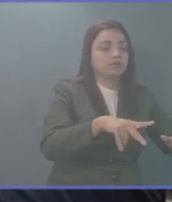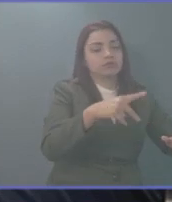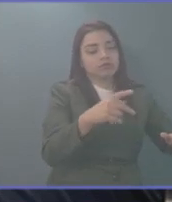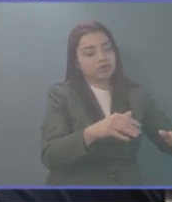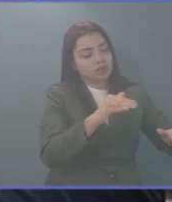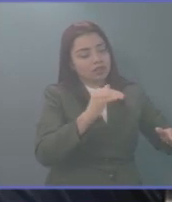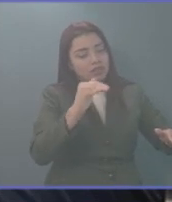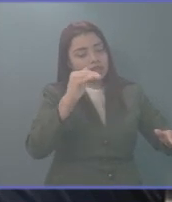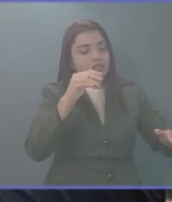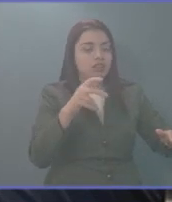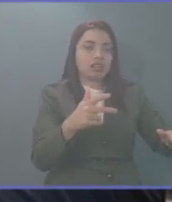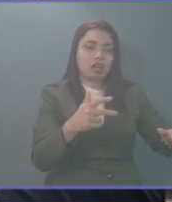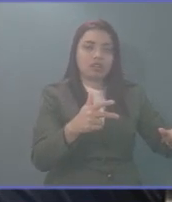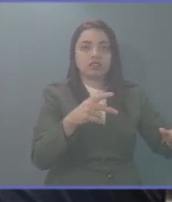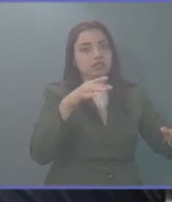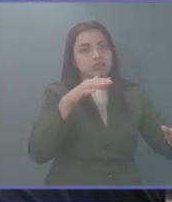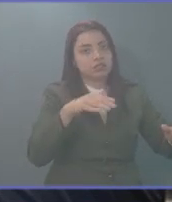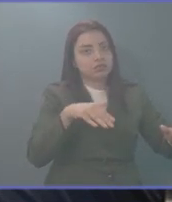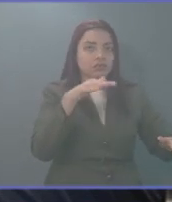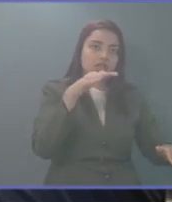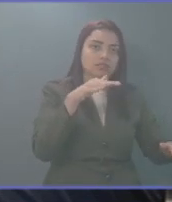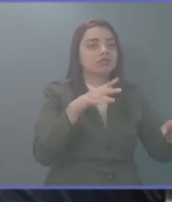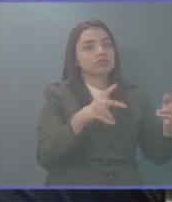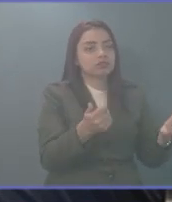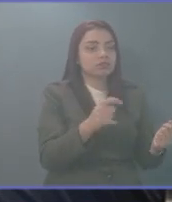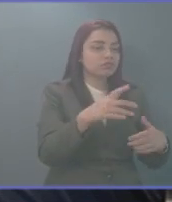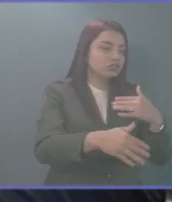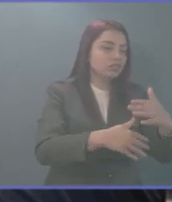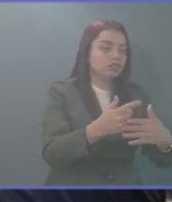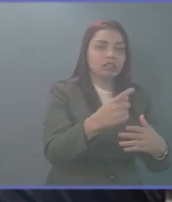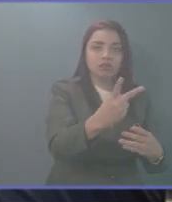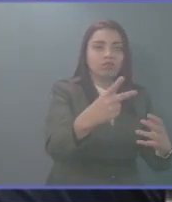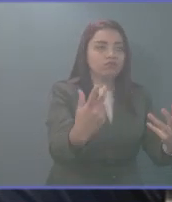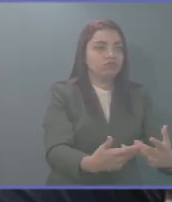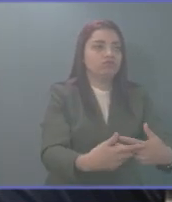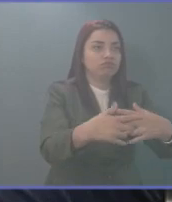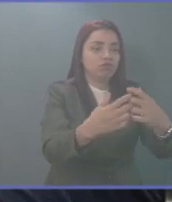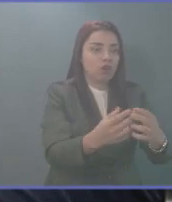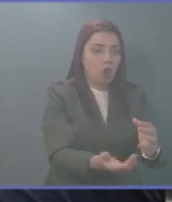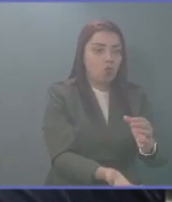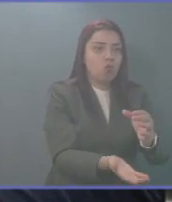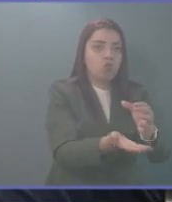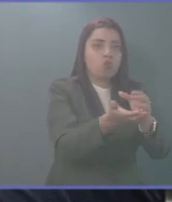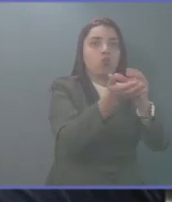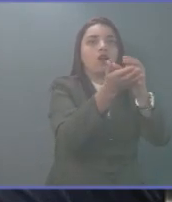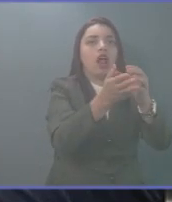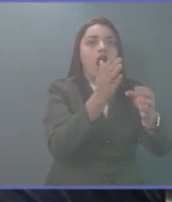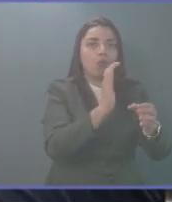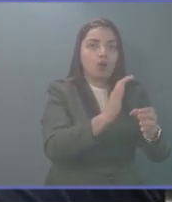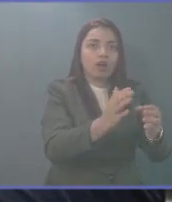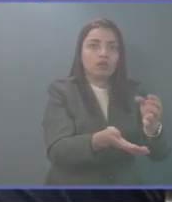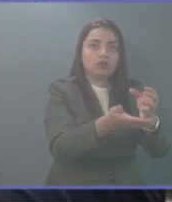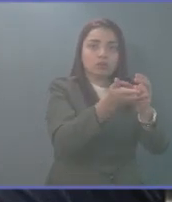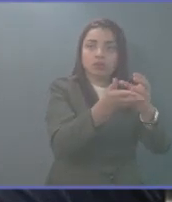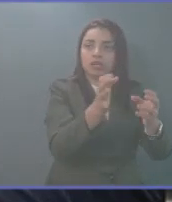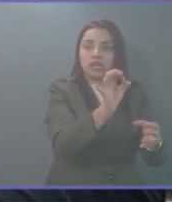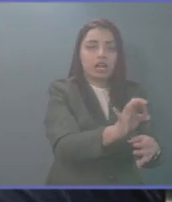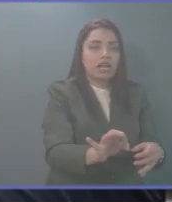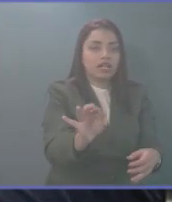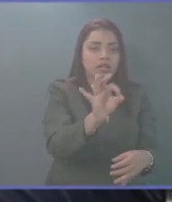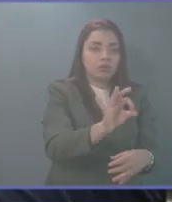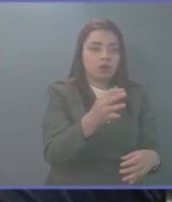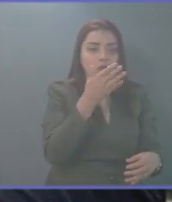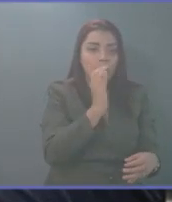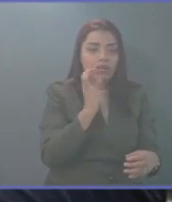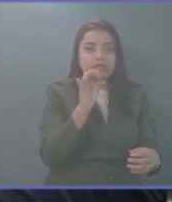3, el decantador 4 los sólidos han subido, o que el flocculador ya no está haciendo el floc, y esto nos está generando que la calidad del agua vaya a